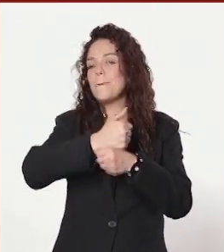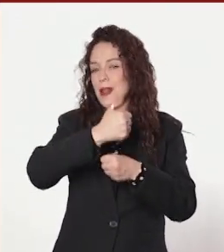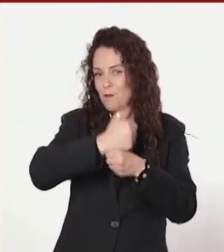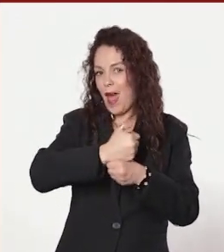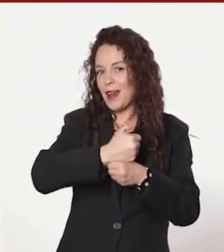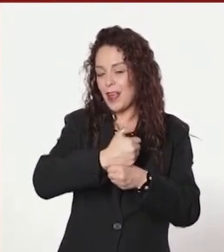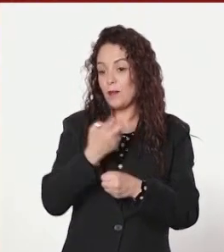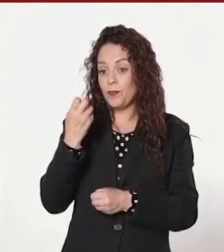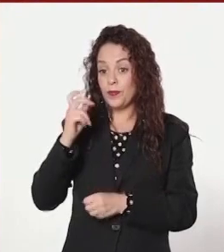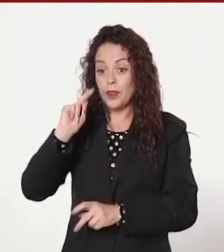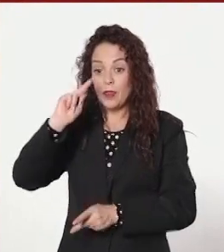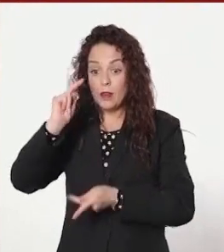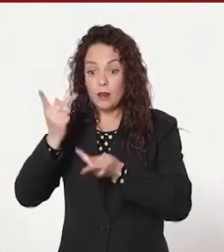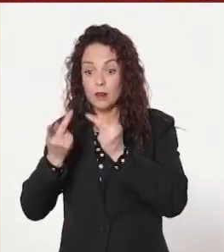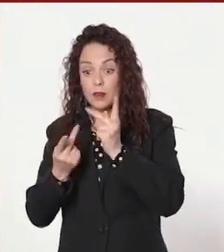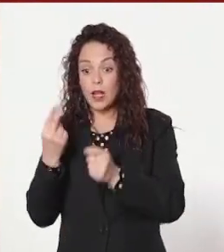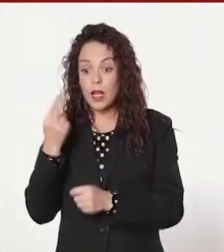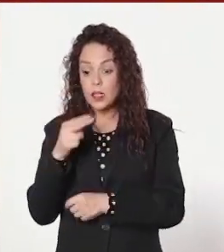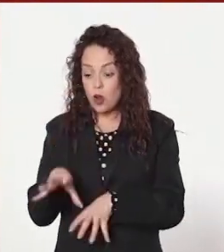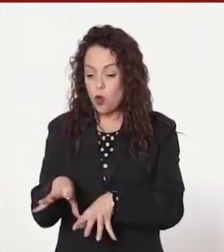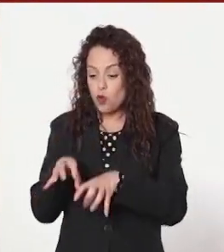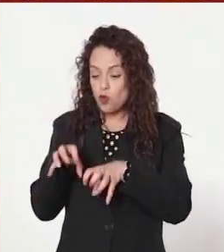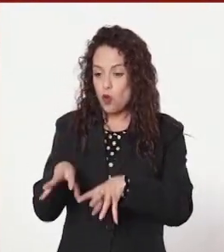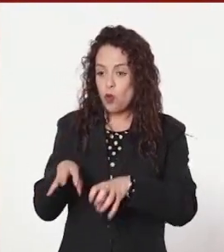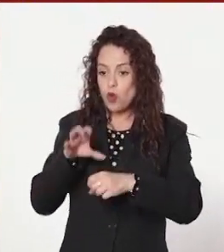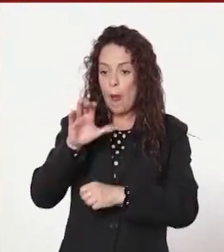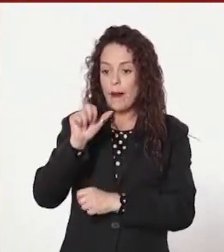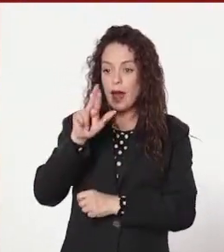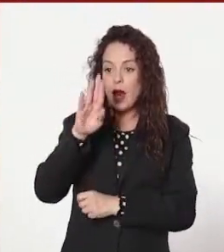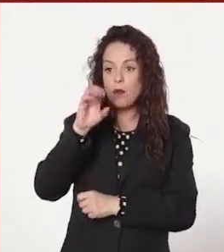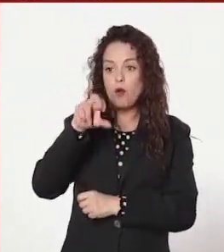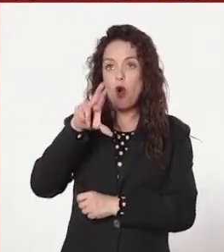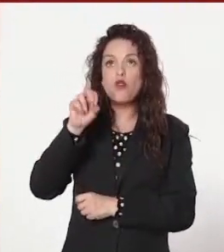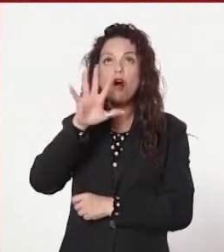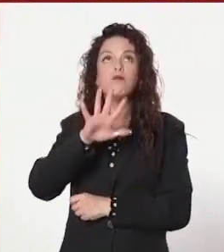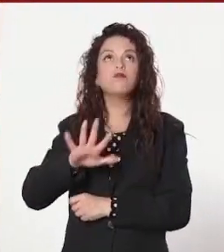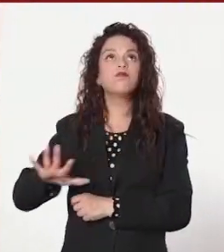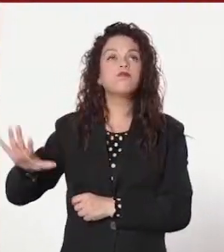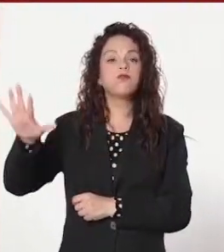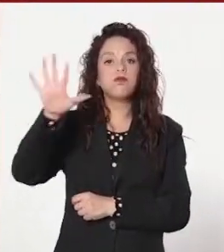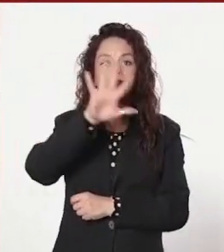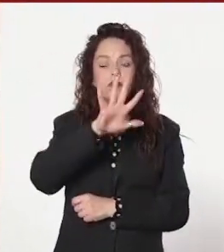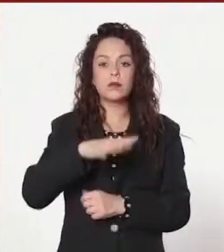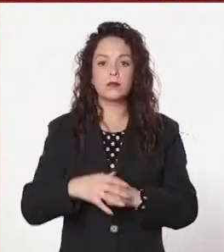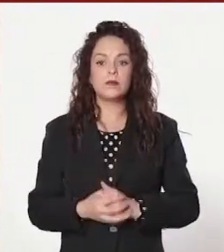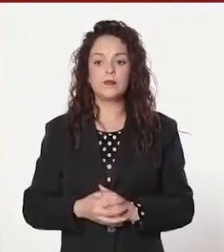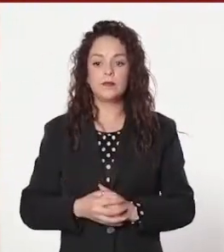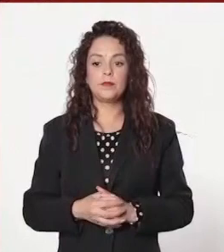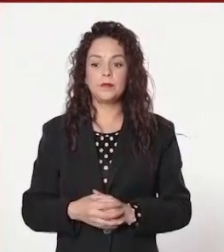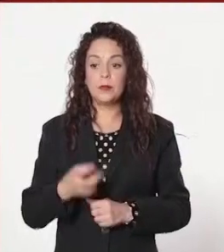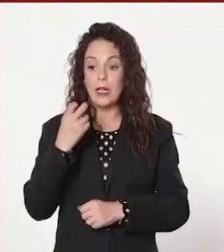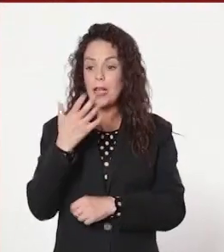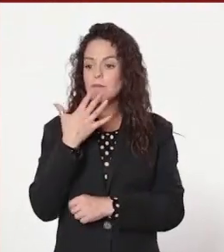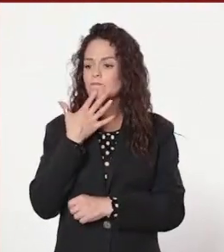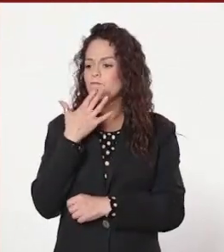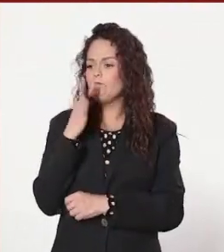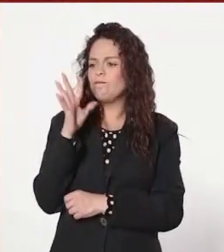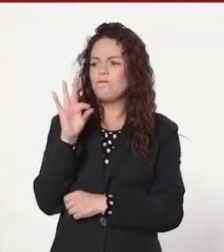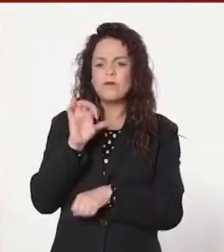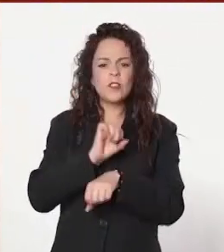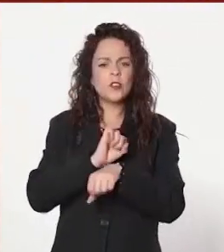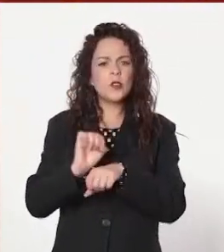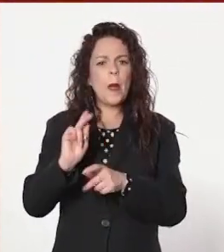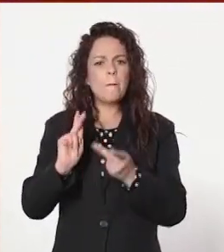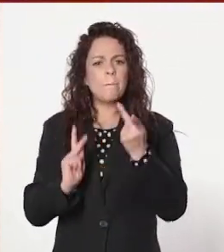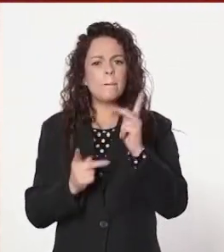plantita tiene que agarrar carbono de la atmósfera. Entonces, desde una sencillita planta que tú